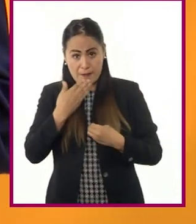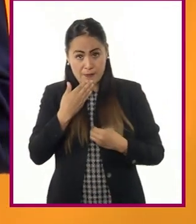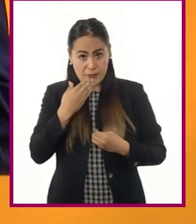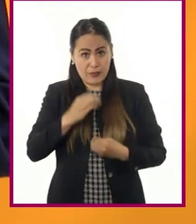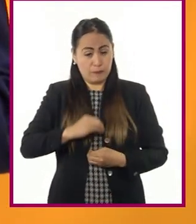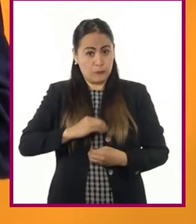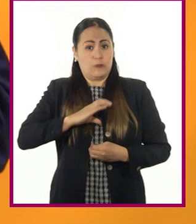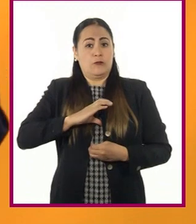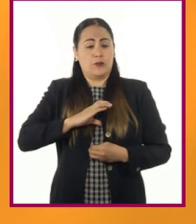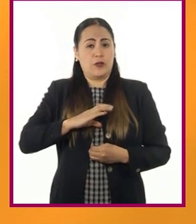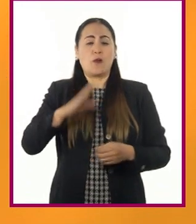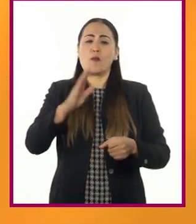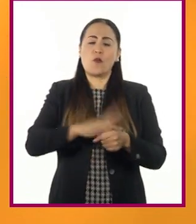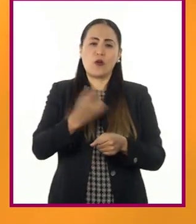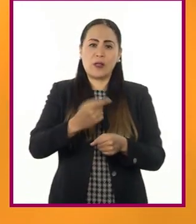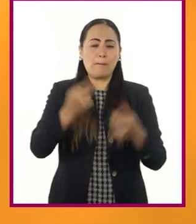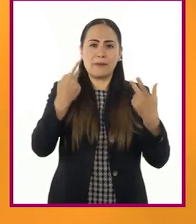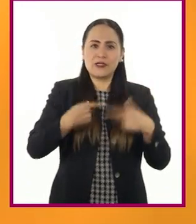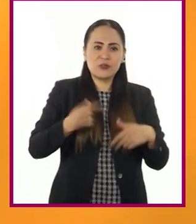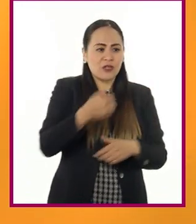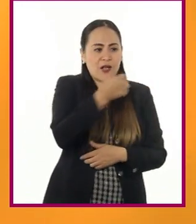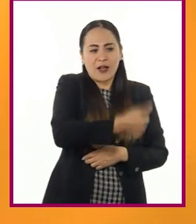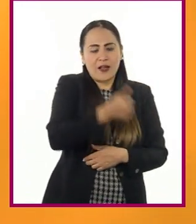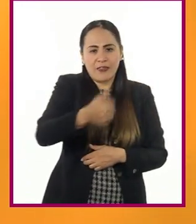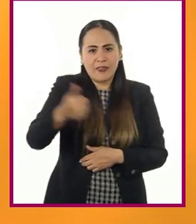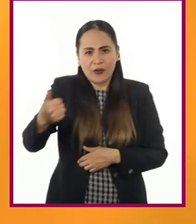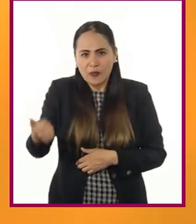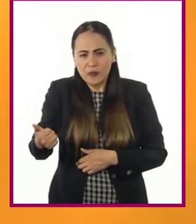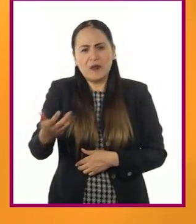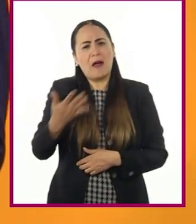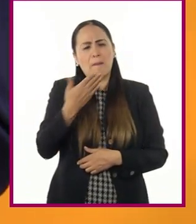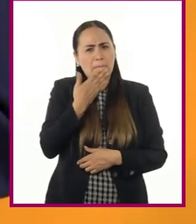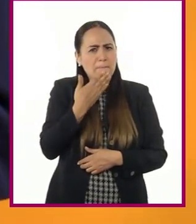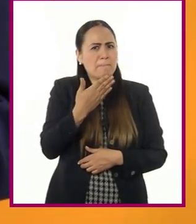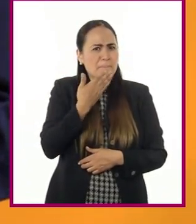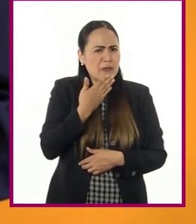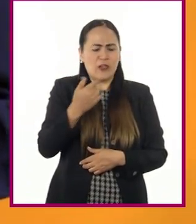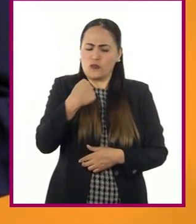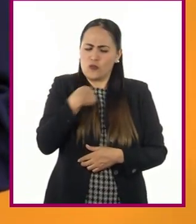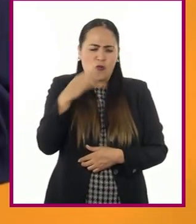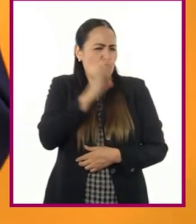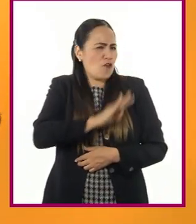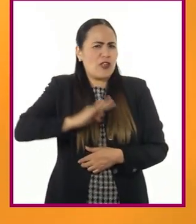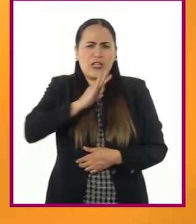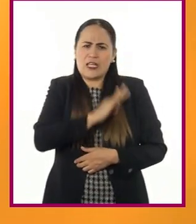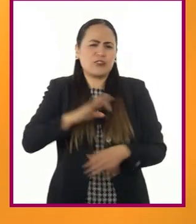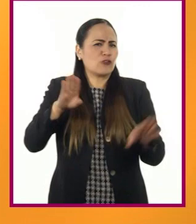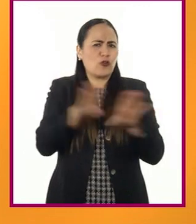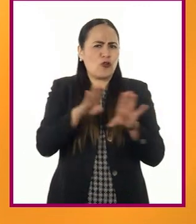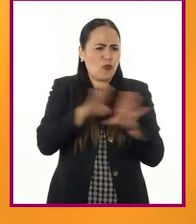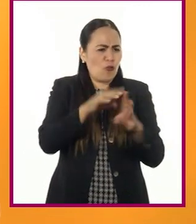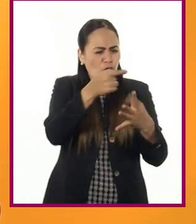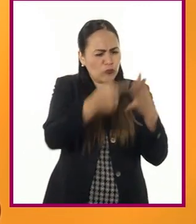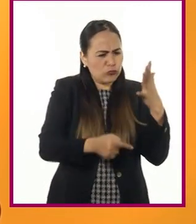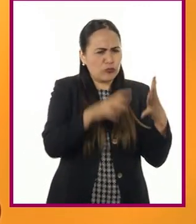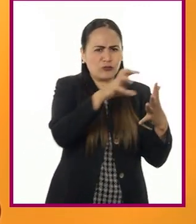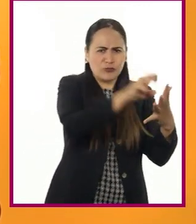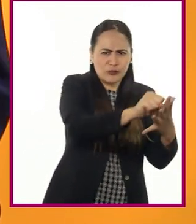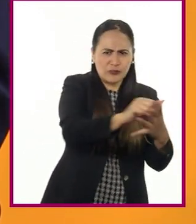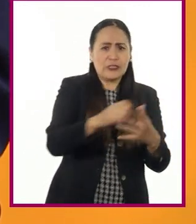de ella cada persona puede buscar y elegir cómo ser feliz, defender su